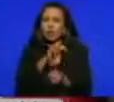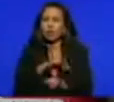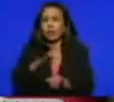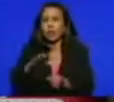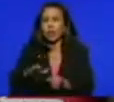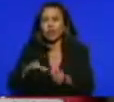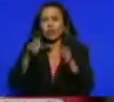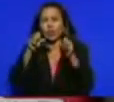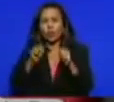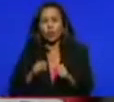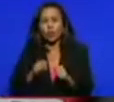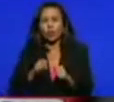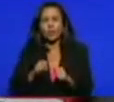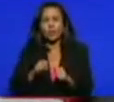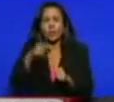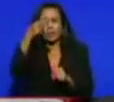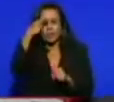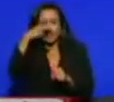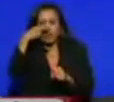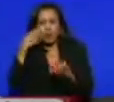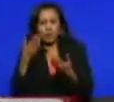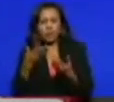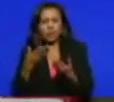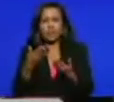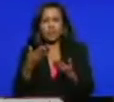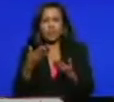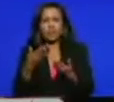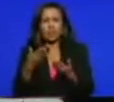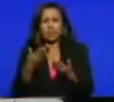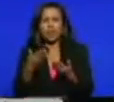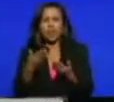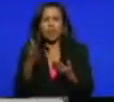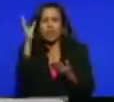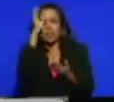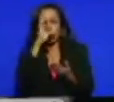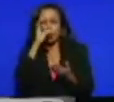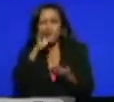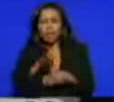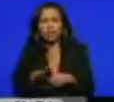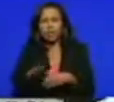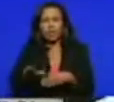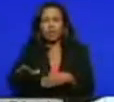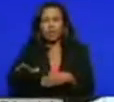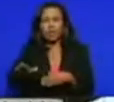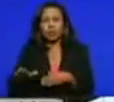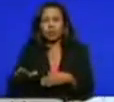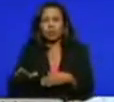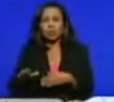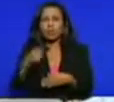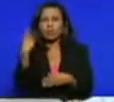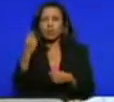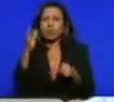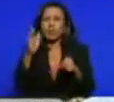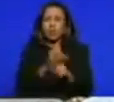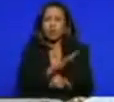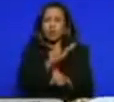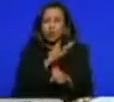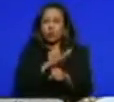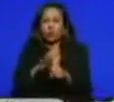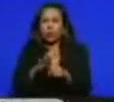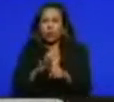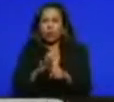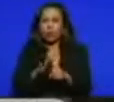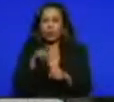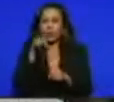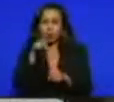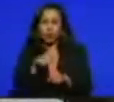entretenerse, ¿verdad? Y ese es el objetivo de este señor representante, de buscar cómo la niñez se siente ocupada, y con este tipo de donaciones,